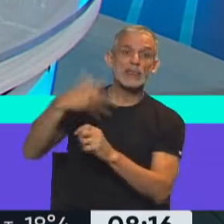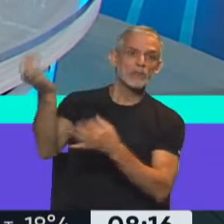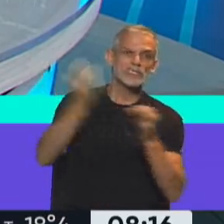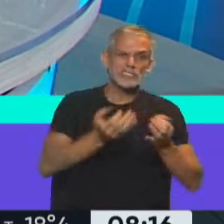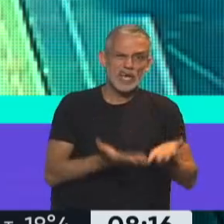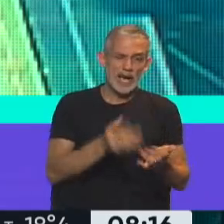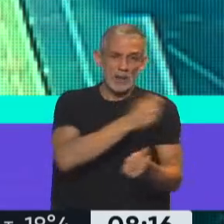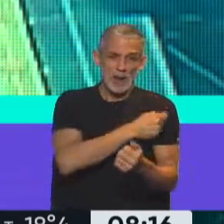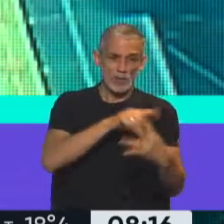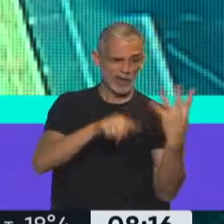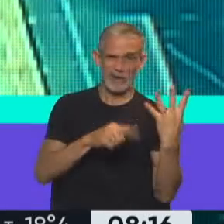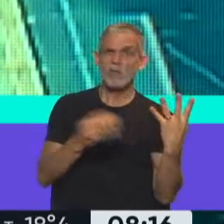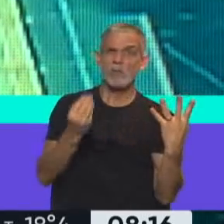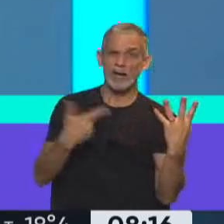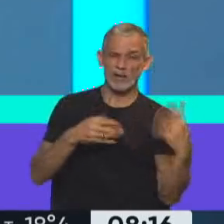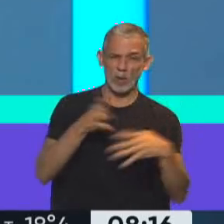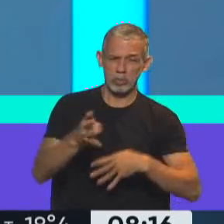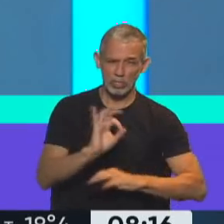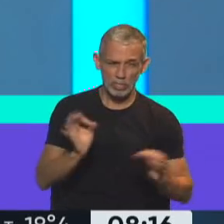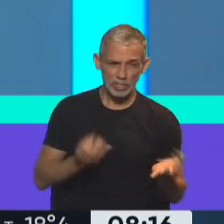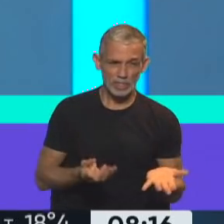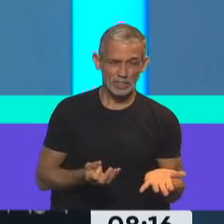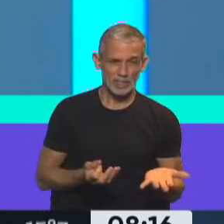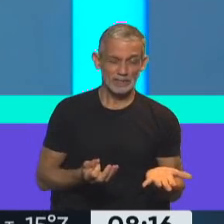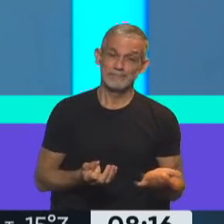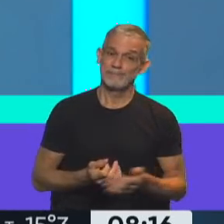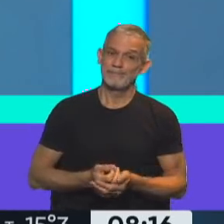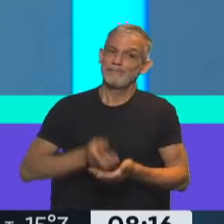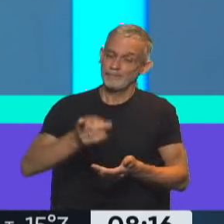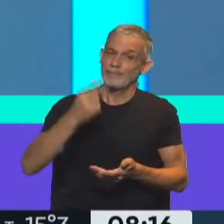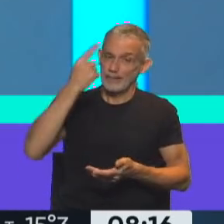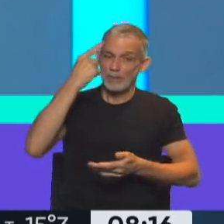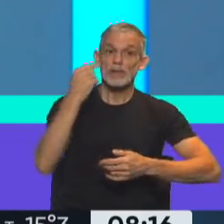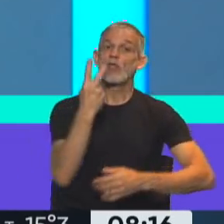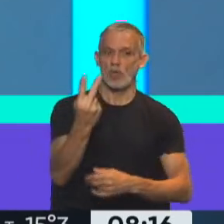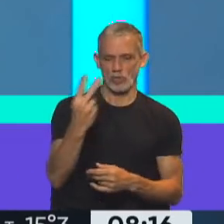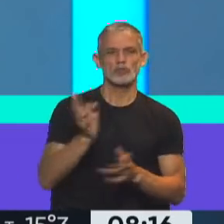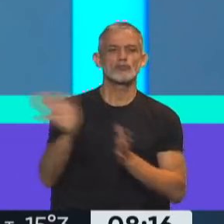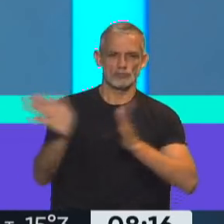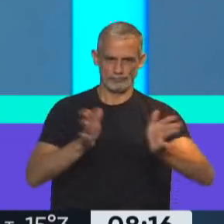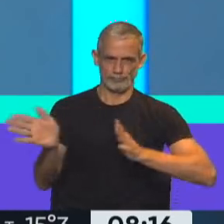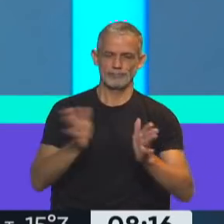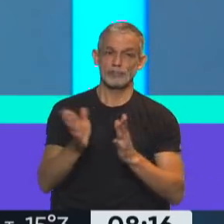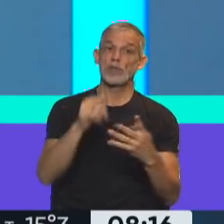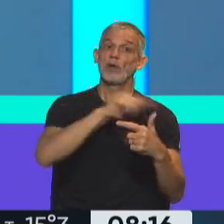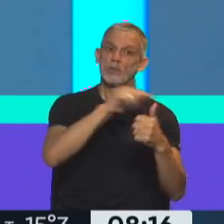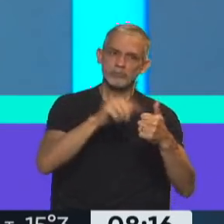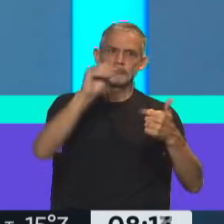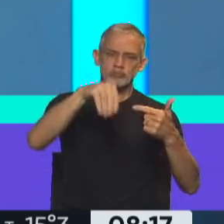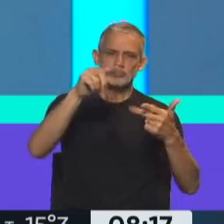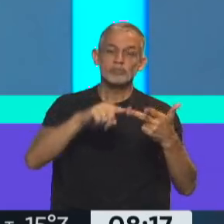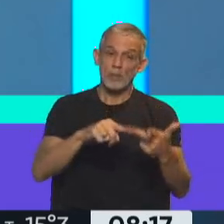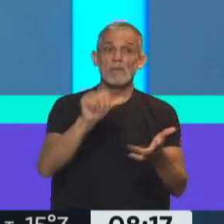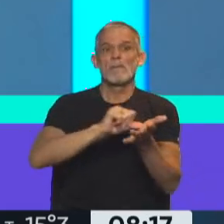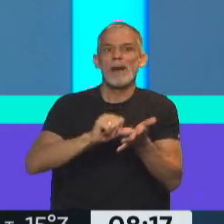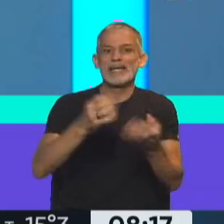quizás la vacuna no me sirve. Exactamente. Yo creo que hay que seguir con las dos cosas, ¿no? El refuerzo en los países